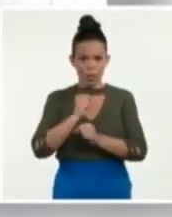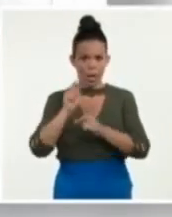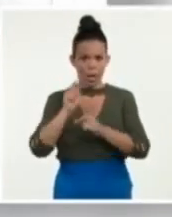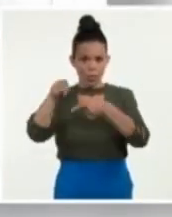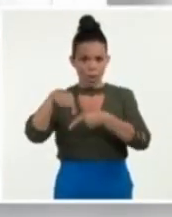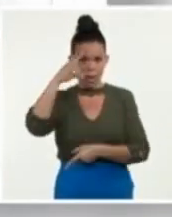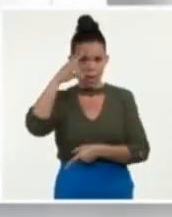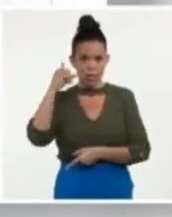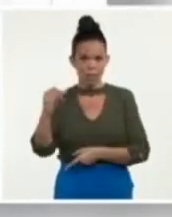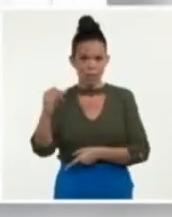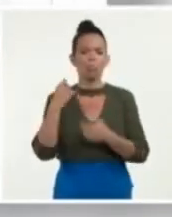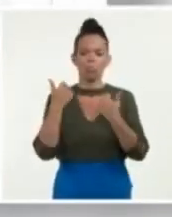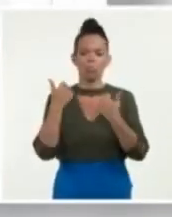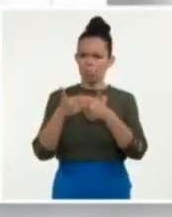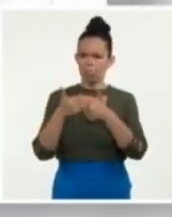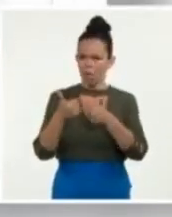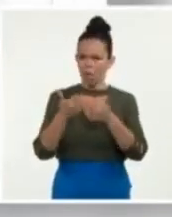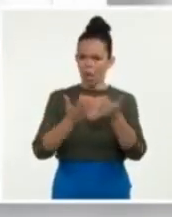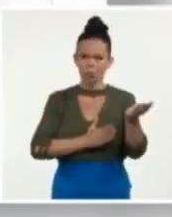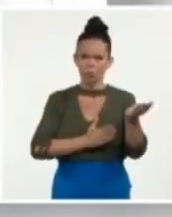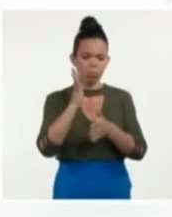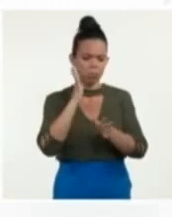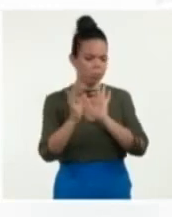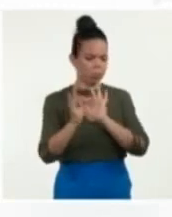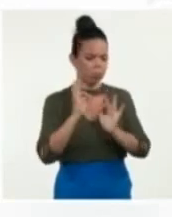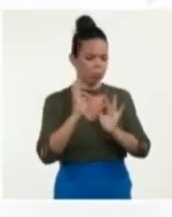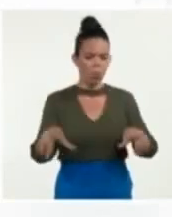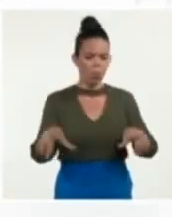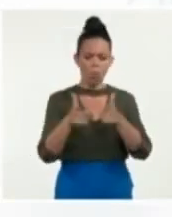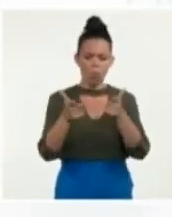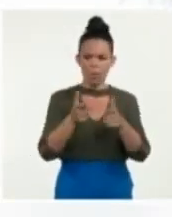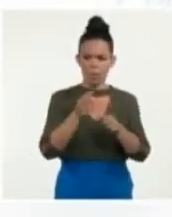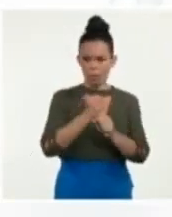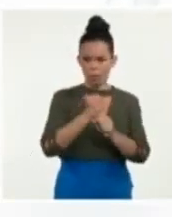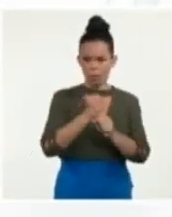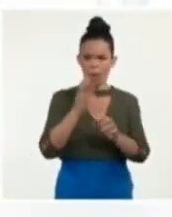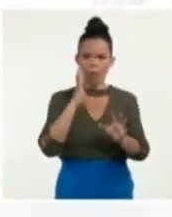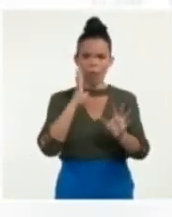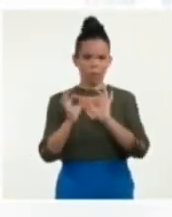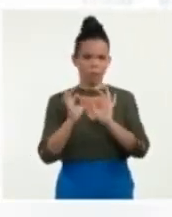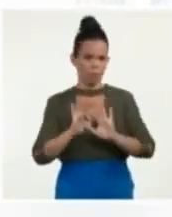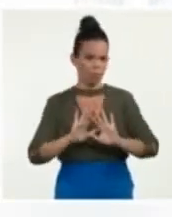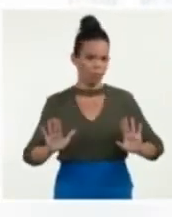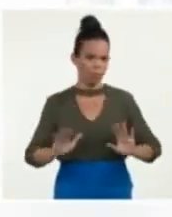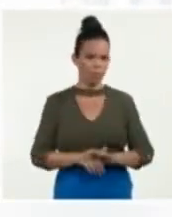ahora con las medidas de seguridad establecidas para el desempeño de sus funciones y su protección.